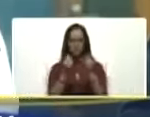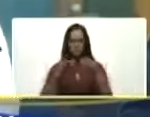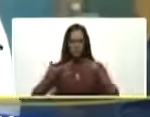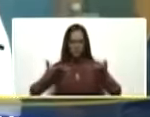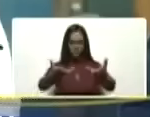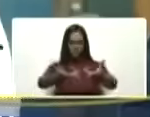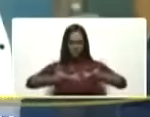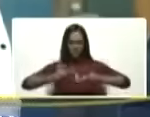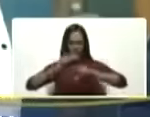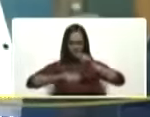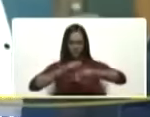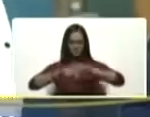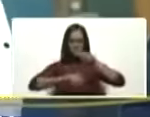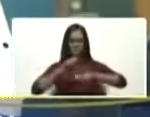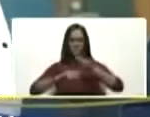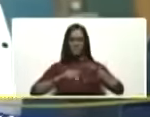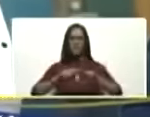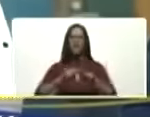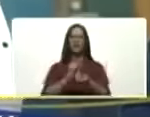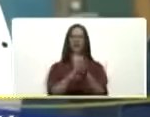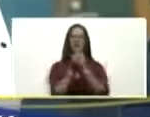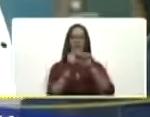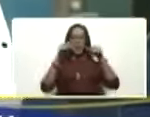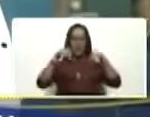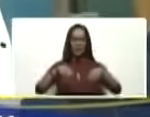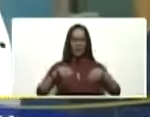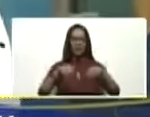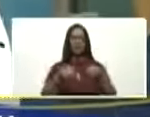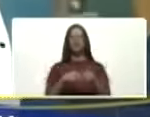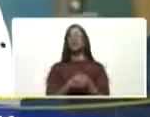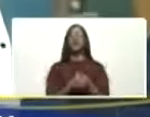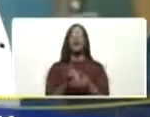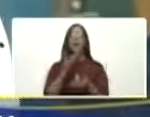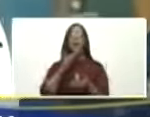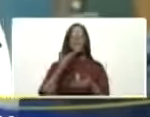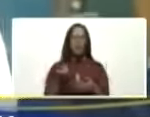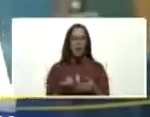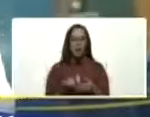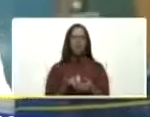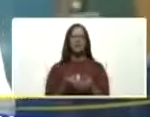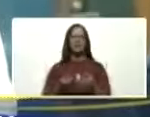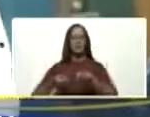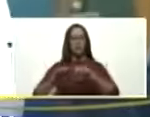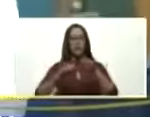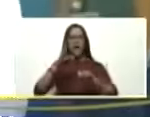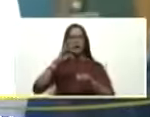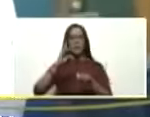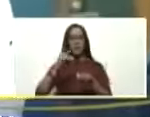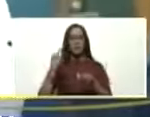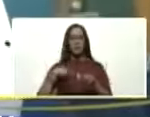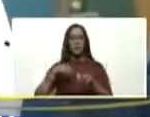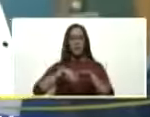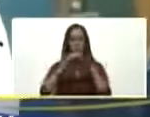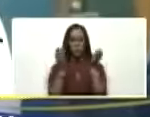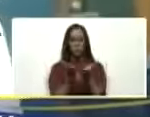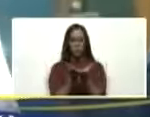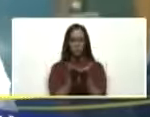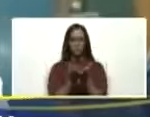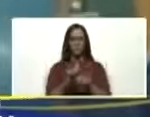aluminio que produce Benalum y transformarlo aquí en Cabelum, en los mejores conductores de aluminio que tiene el mundo,